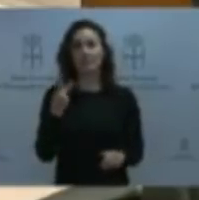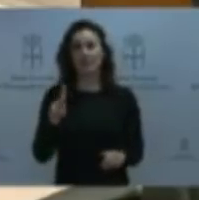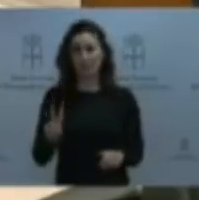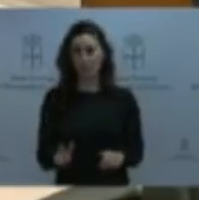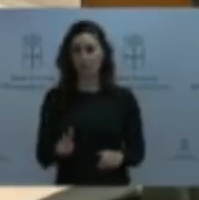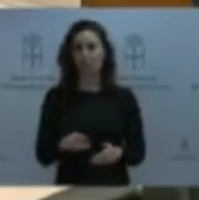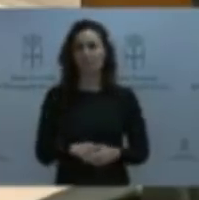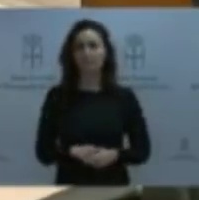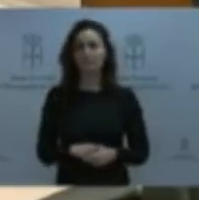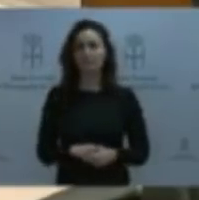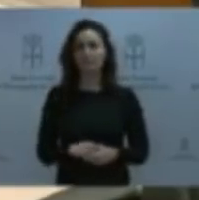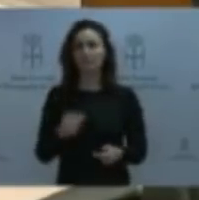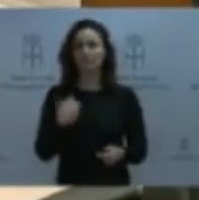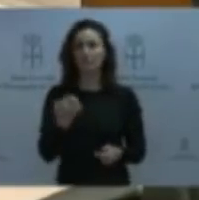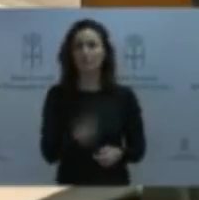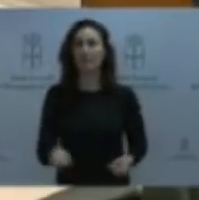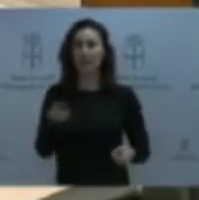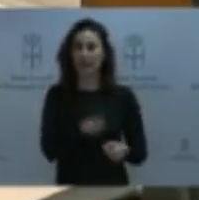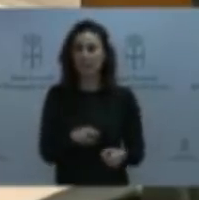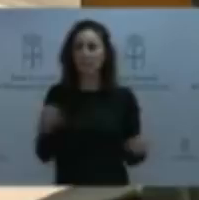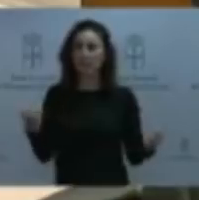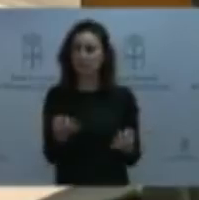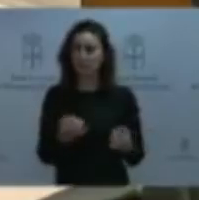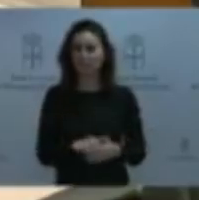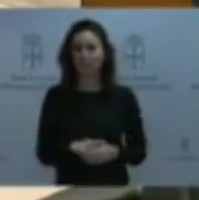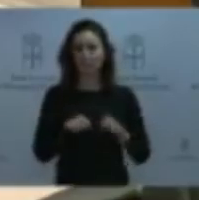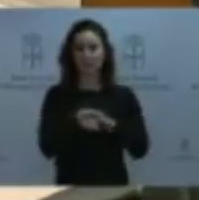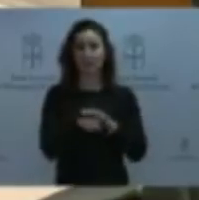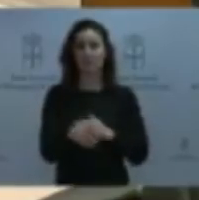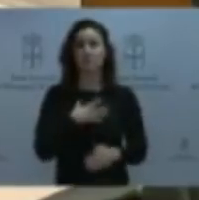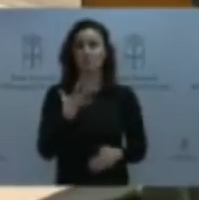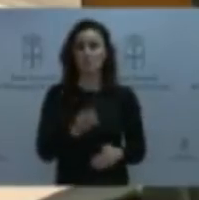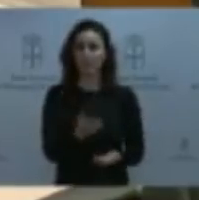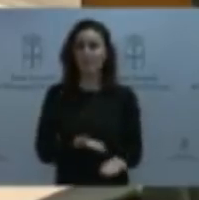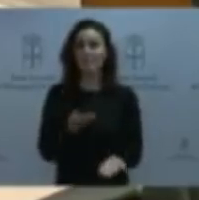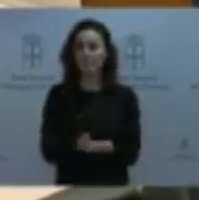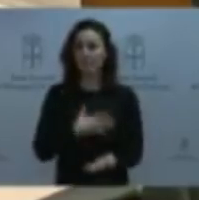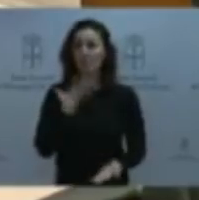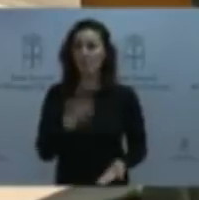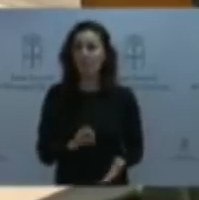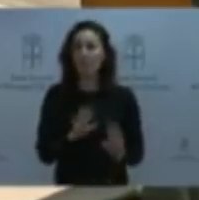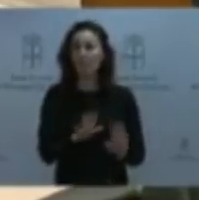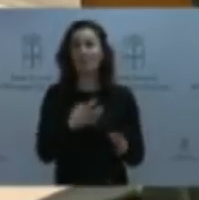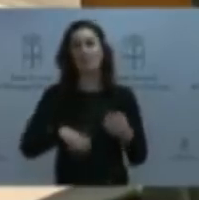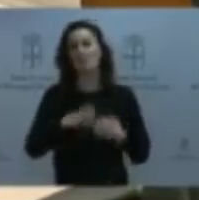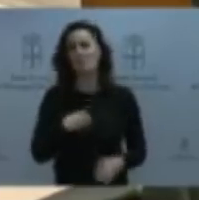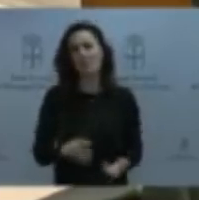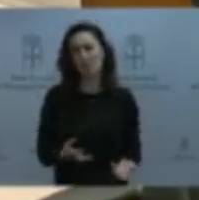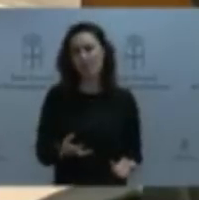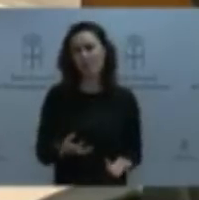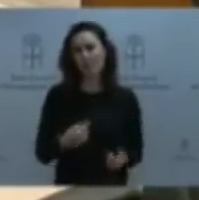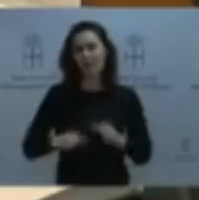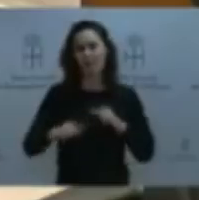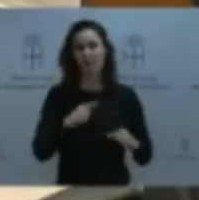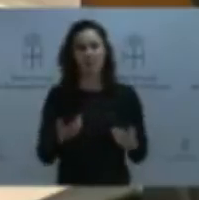que nosotros podemos hacer gestiones, podemos hacer peticiones, pero no podemos decidir por personas que tienen esa